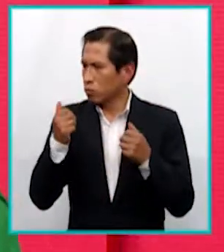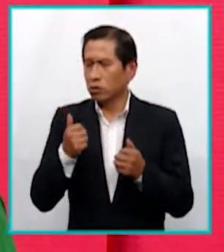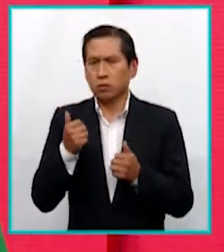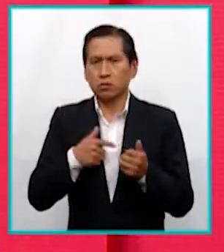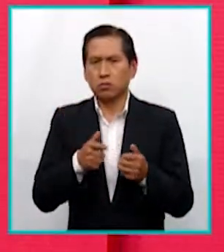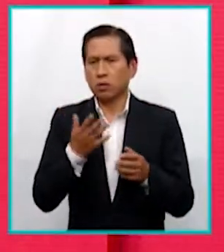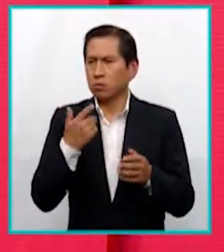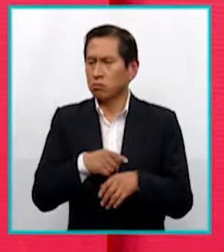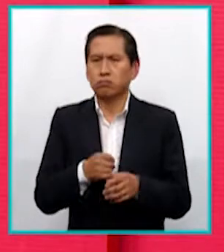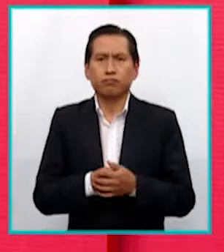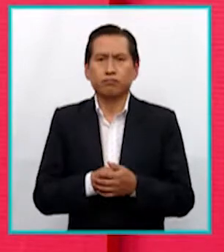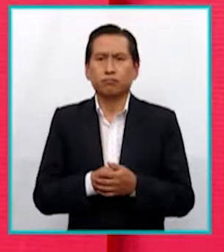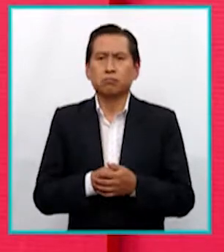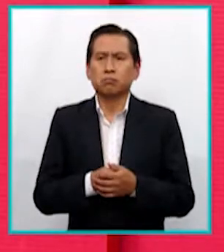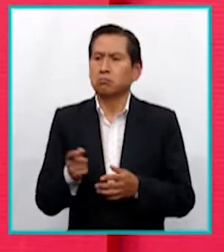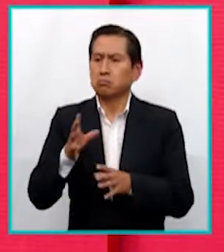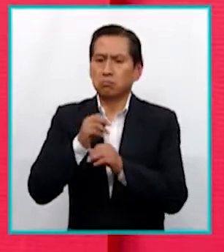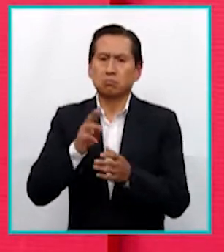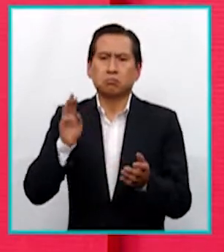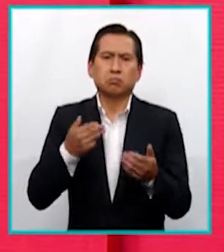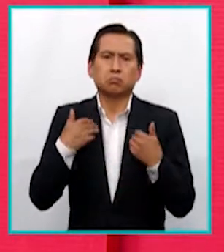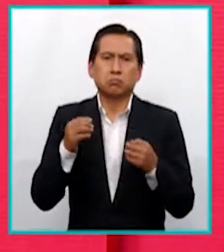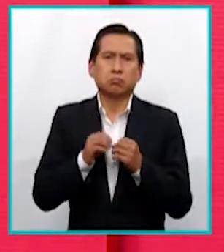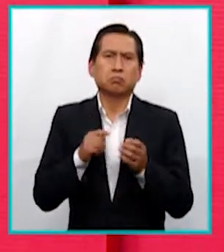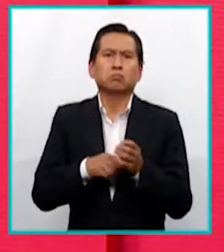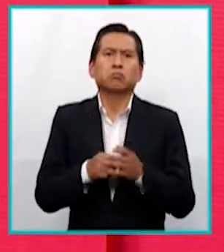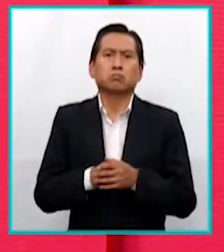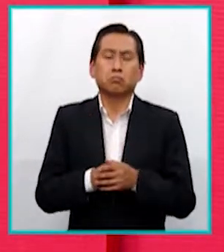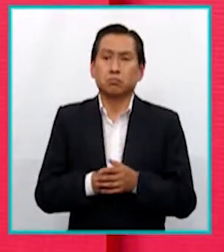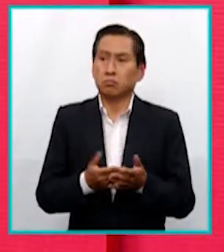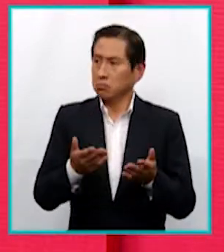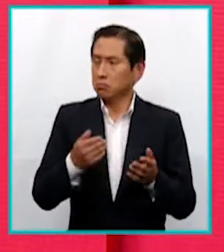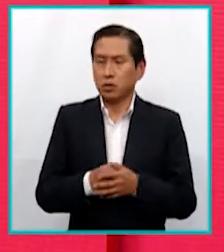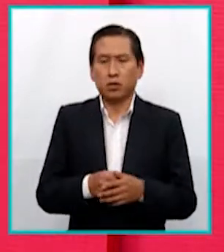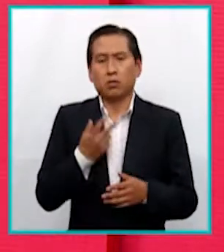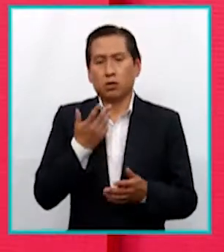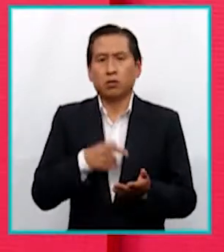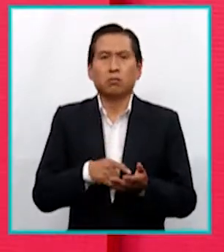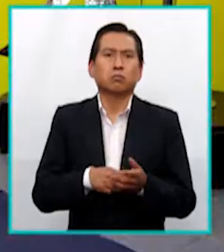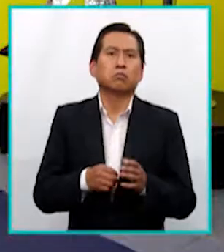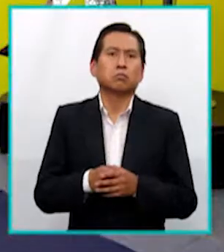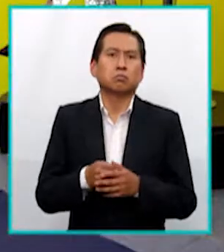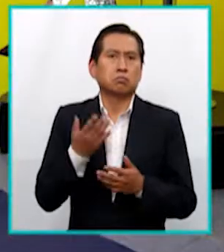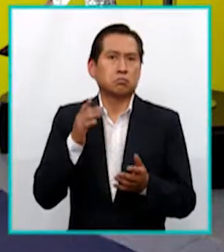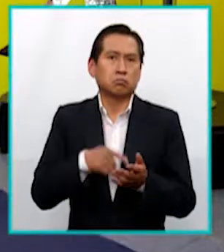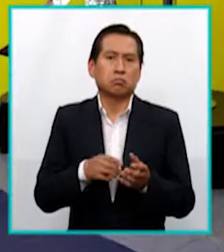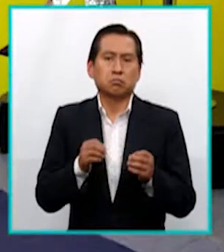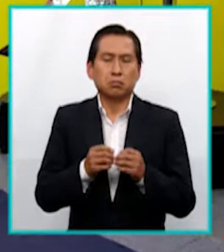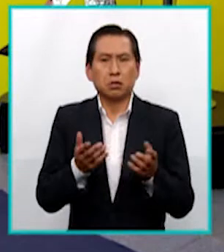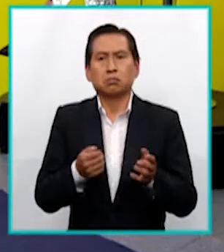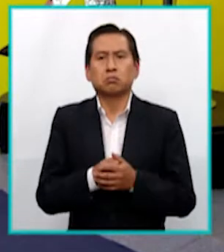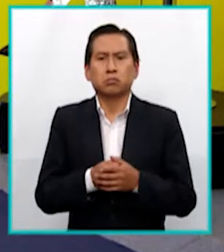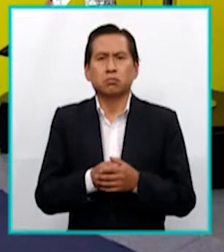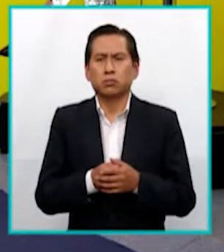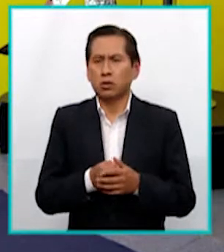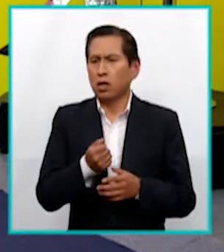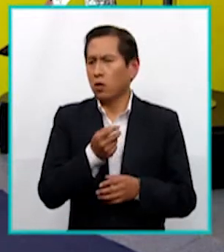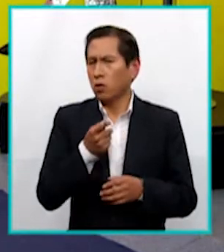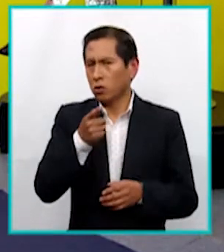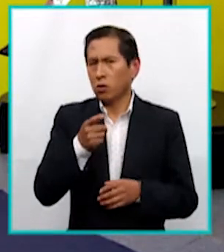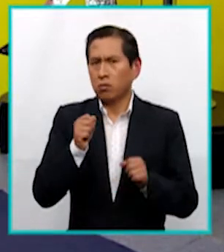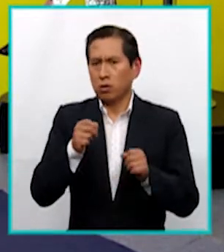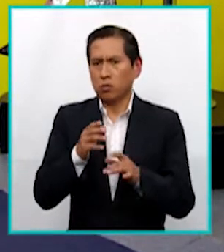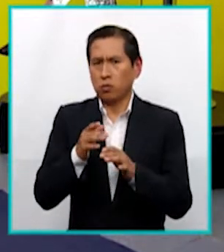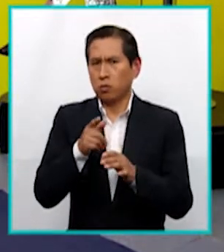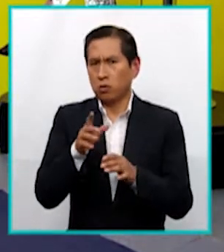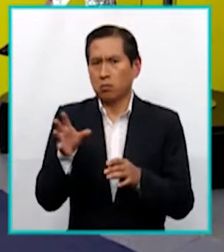tu papá en esa época? Clásicos de... A ver, Pink Floyd, no sé, escuchaban... ¿Y alguno de ellos los